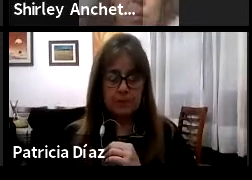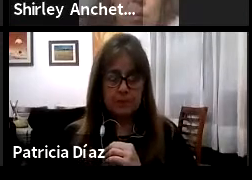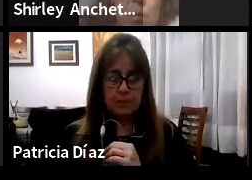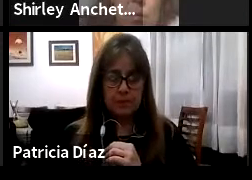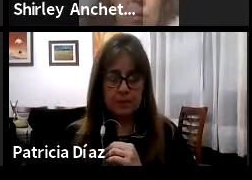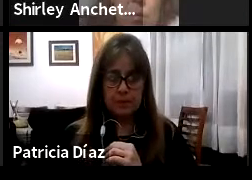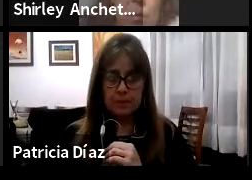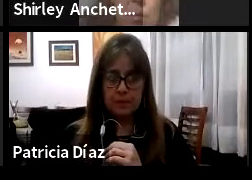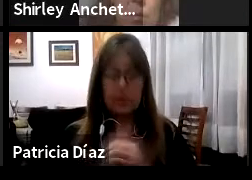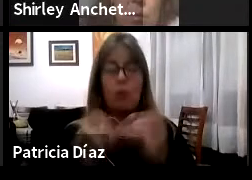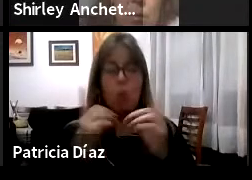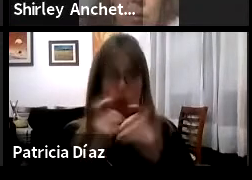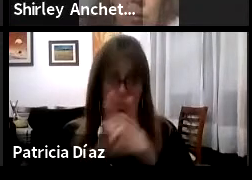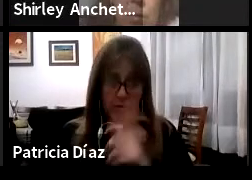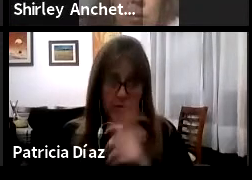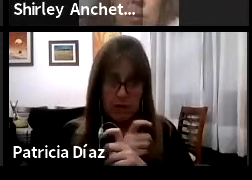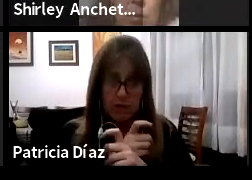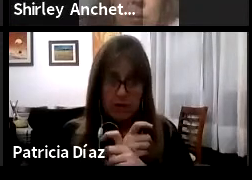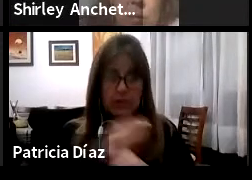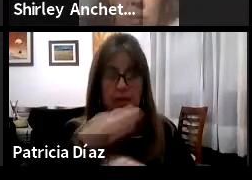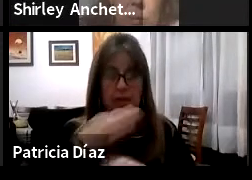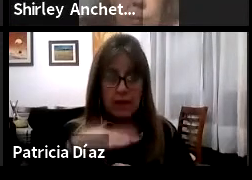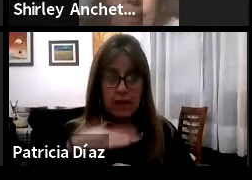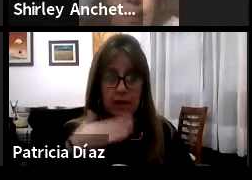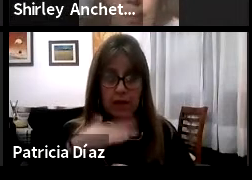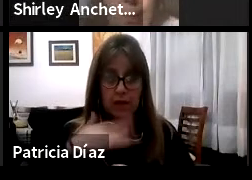Es complicado, entiendo,